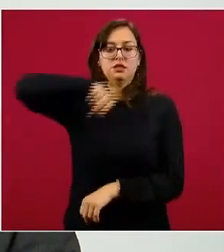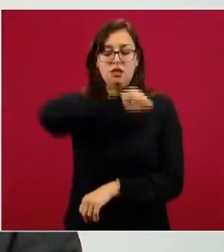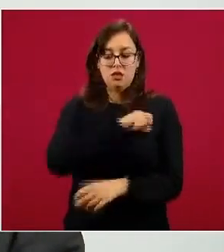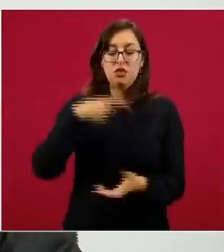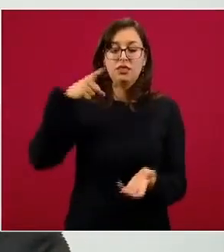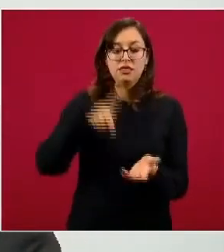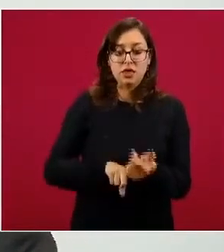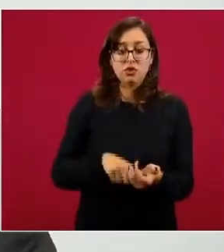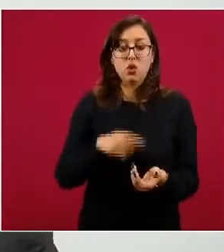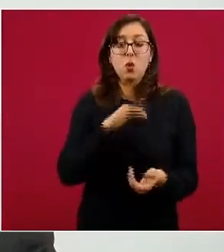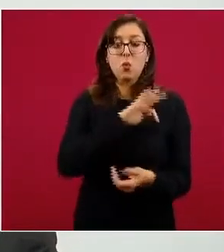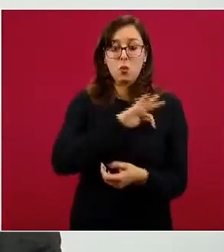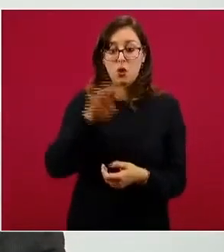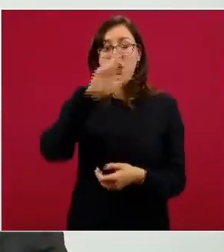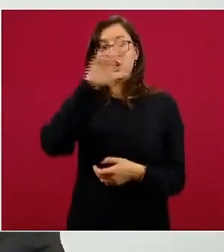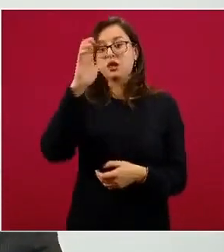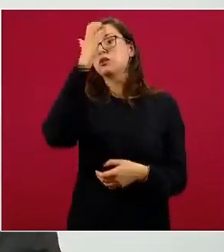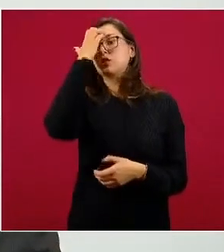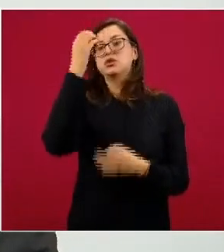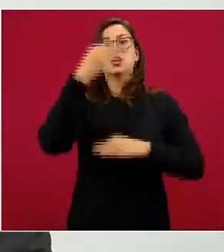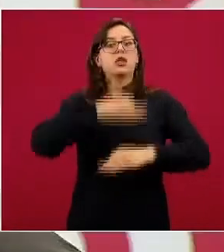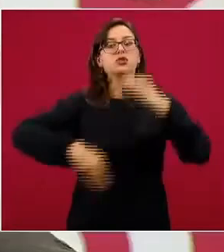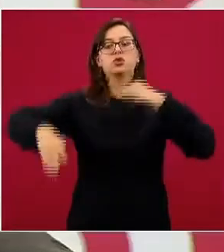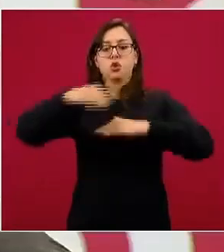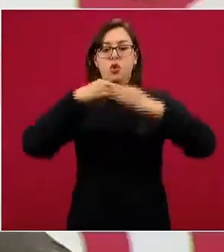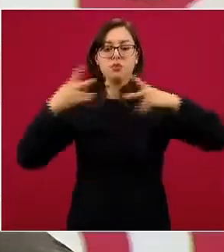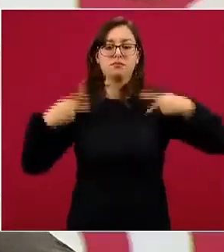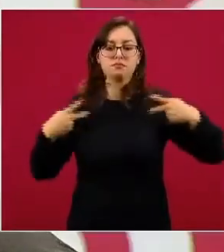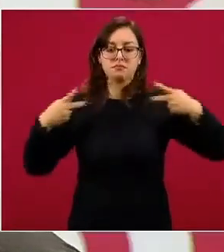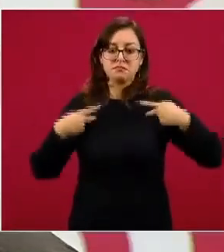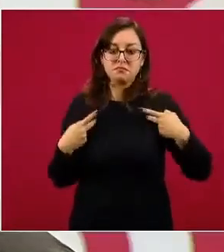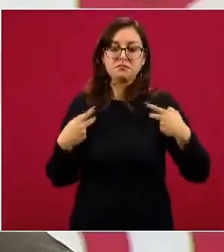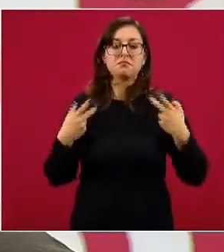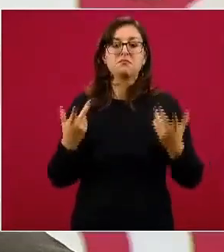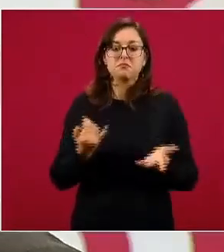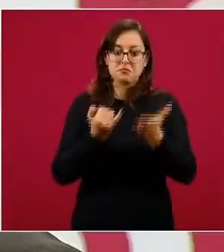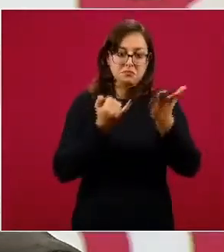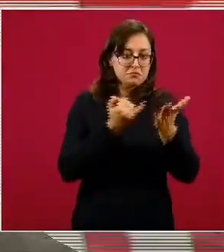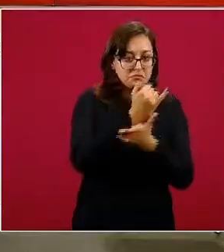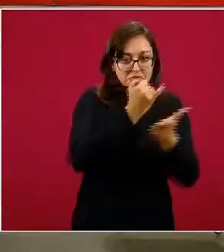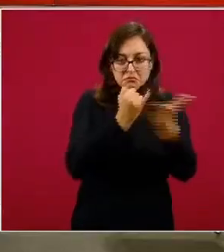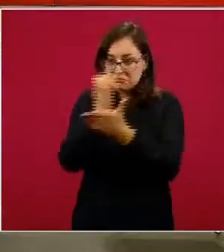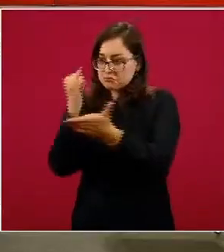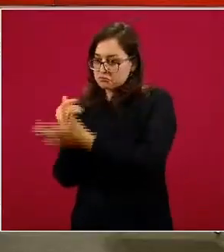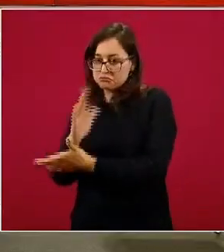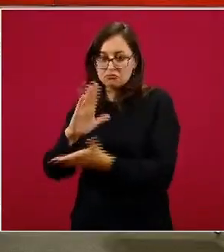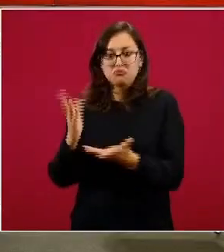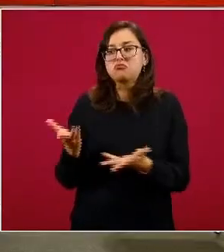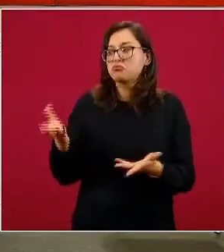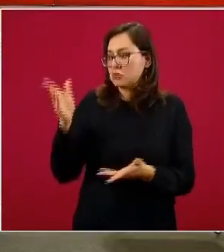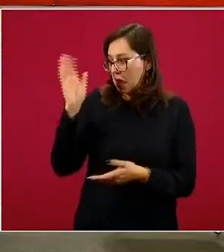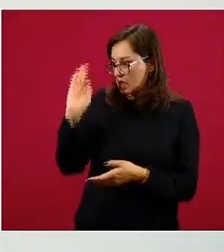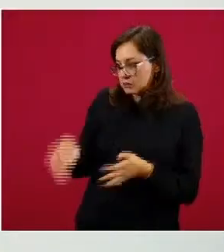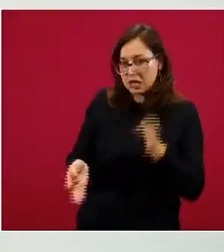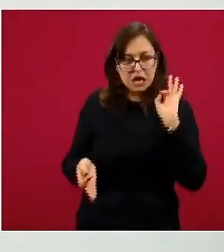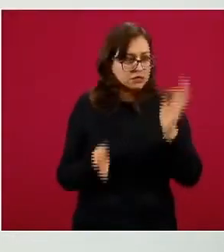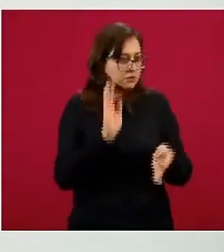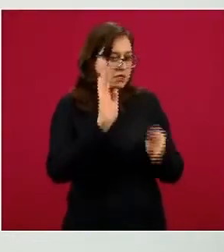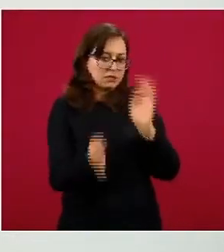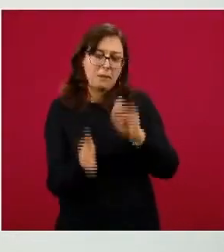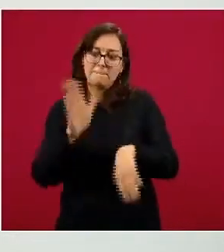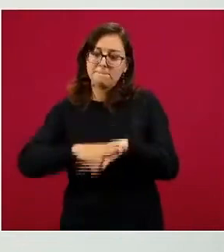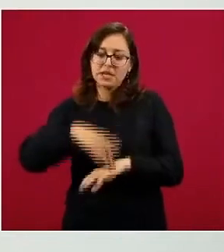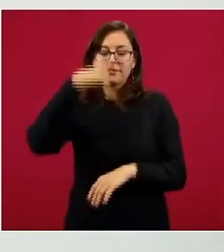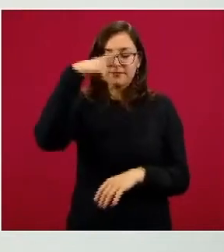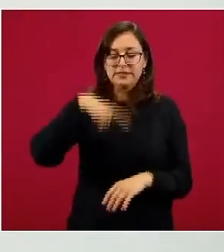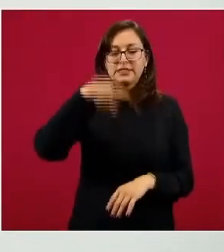en el que se reconocen mutuamente los dictámenes de sus comisiones de investigación. Entonces eso facilita mucho las